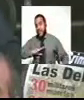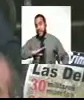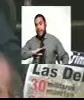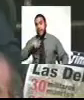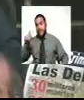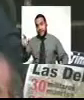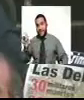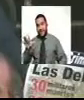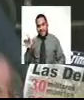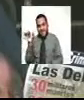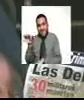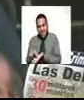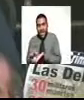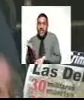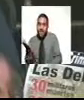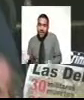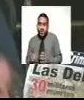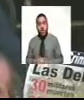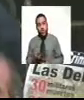alcaldía de ciudad capital,